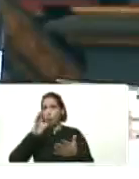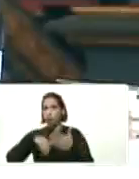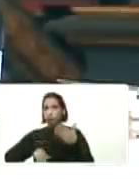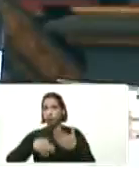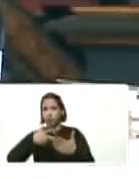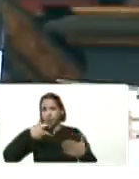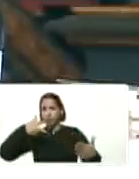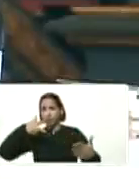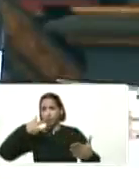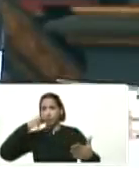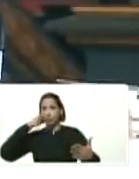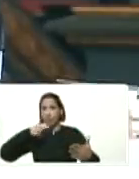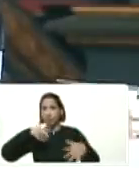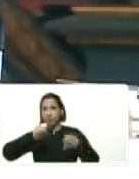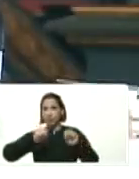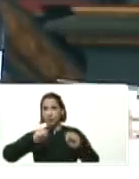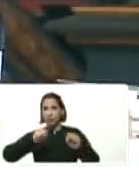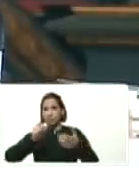mira, el imperio,